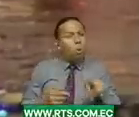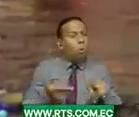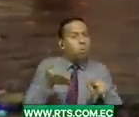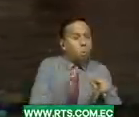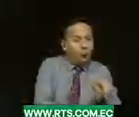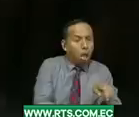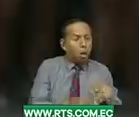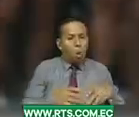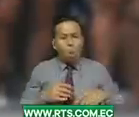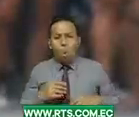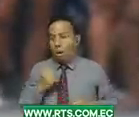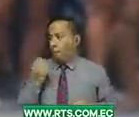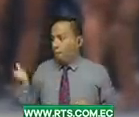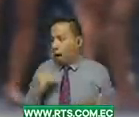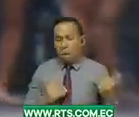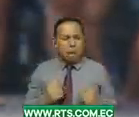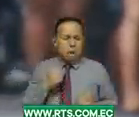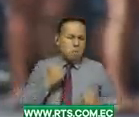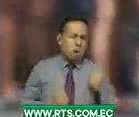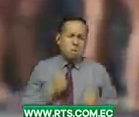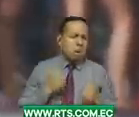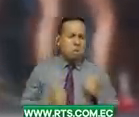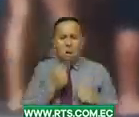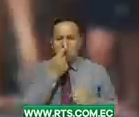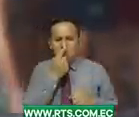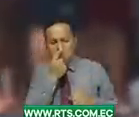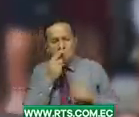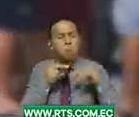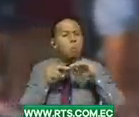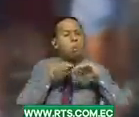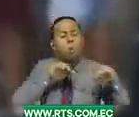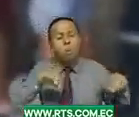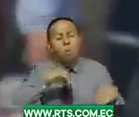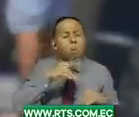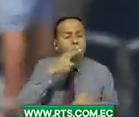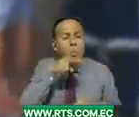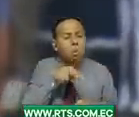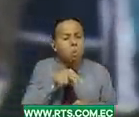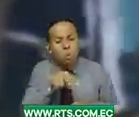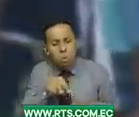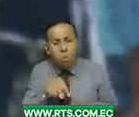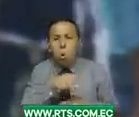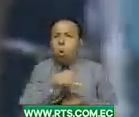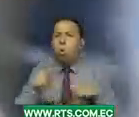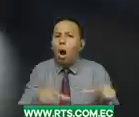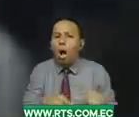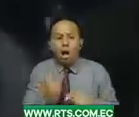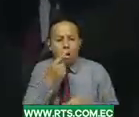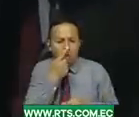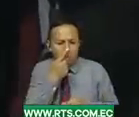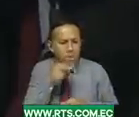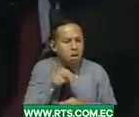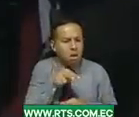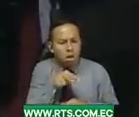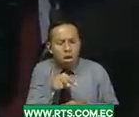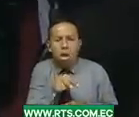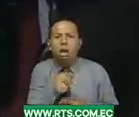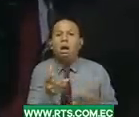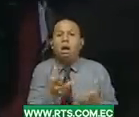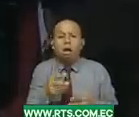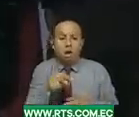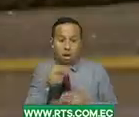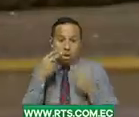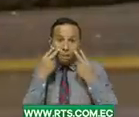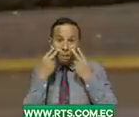en la calzada, salen apresurados de sus casas a ubicarse en el lugar más cercano, el que tenga la mejor